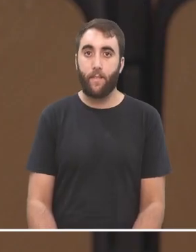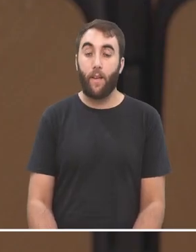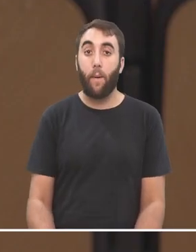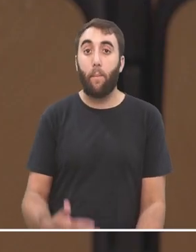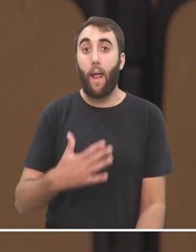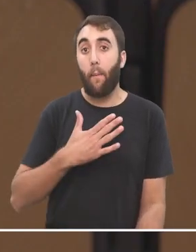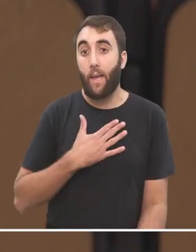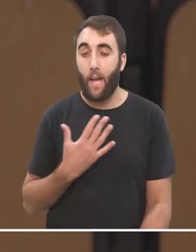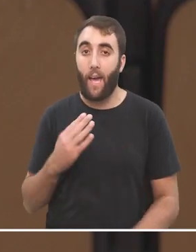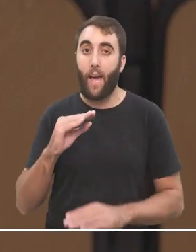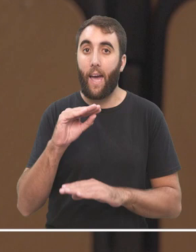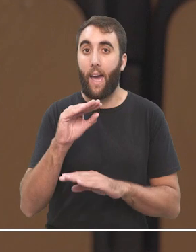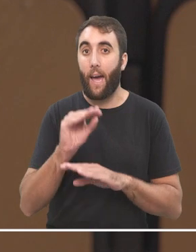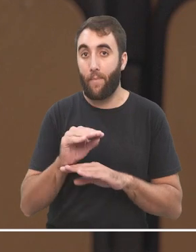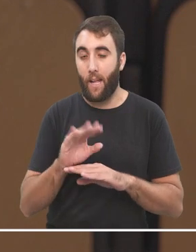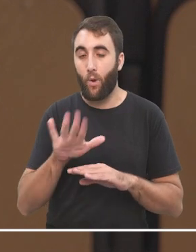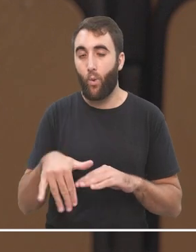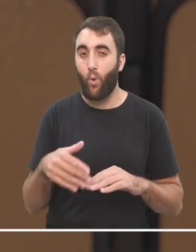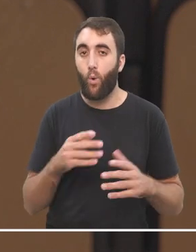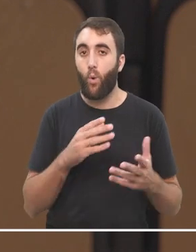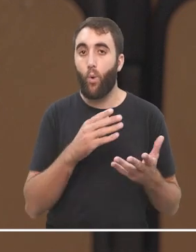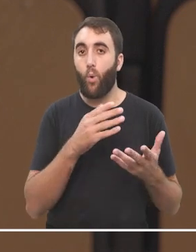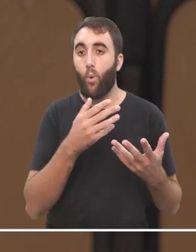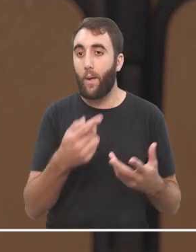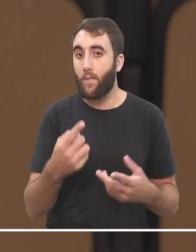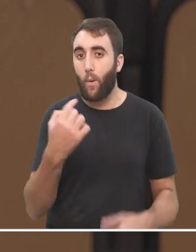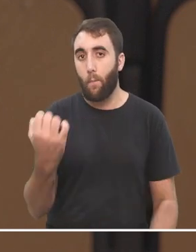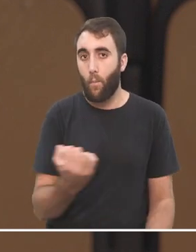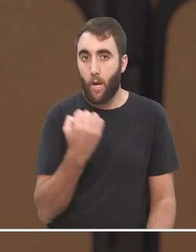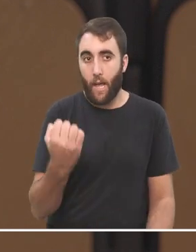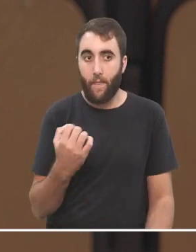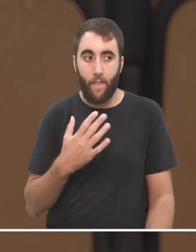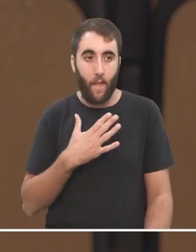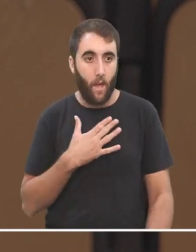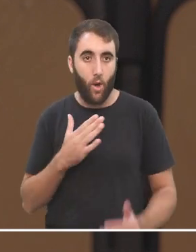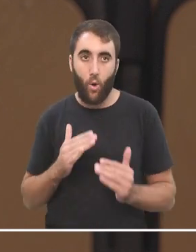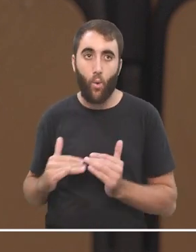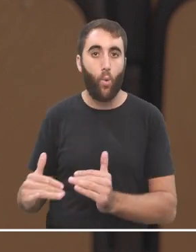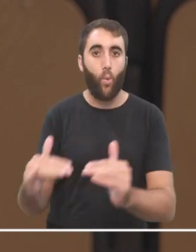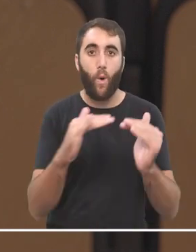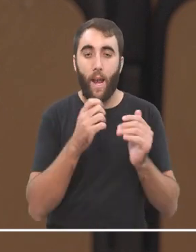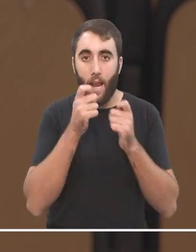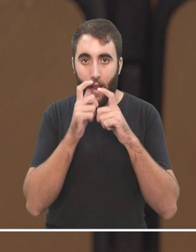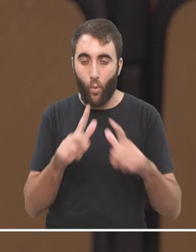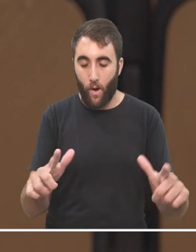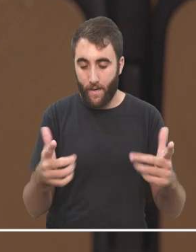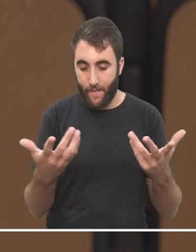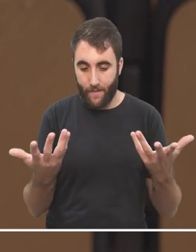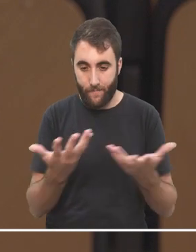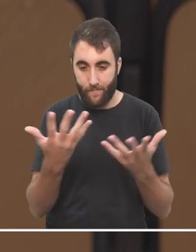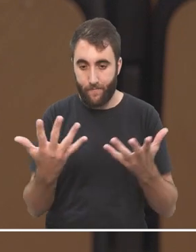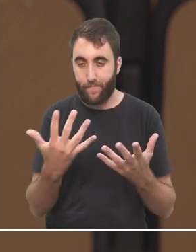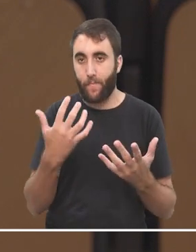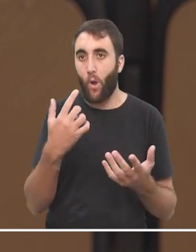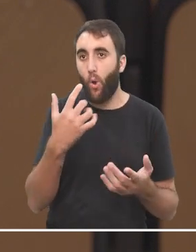Para mí el capital cultural de un país es el fondo común que incluye el lenguaje, los